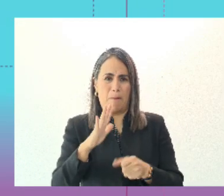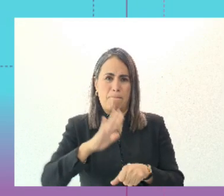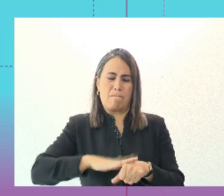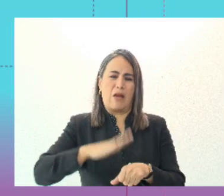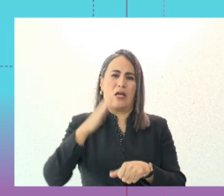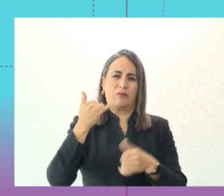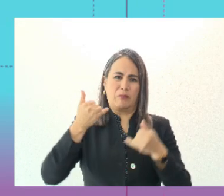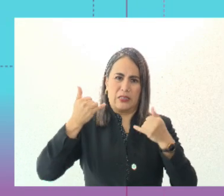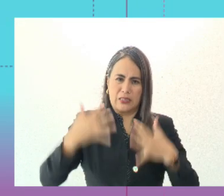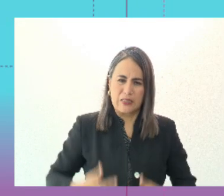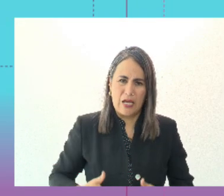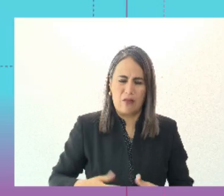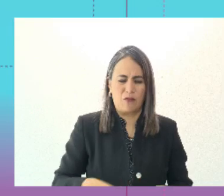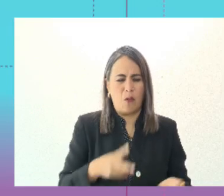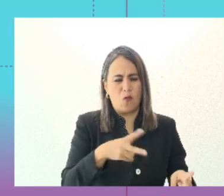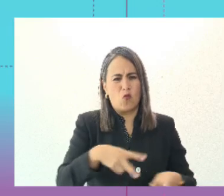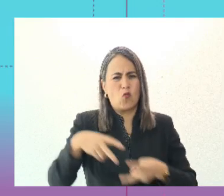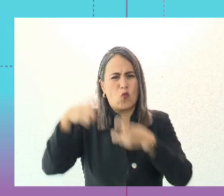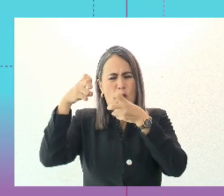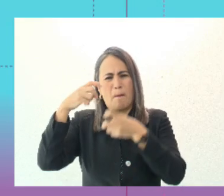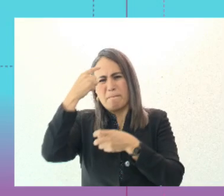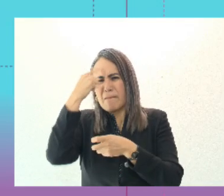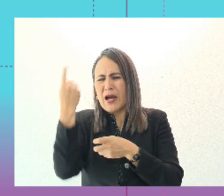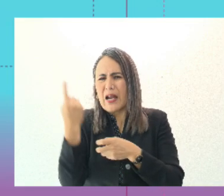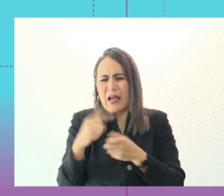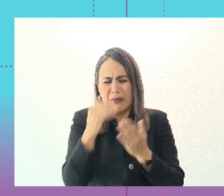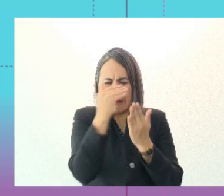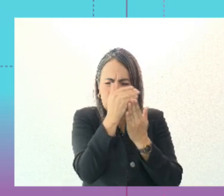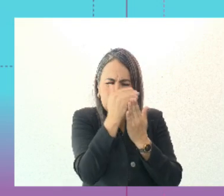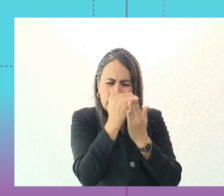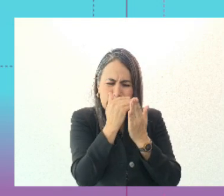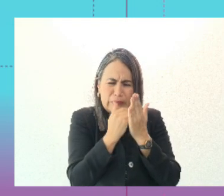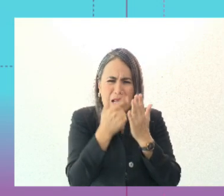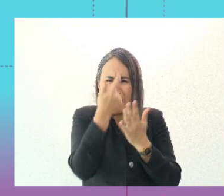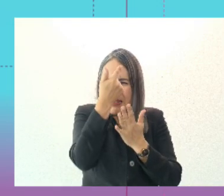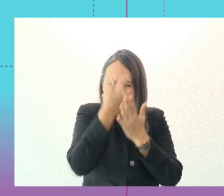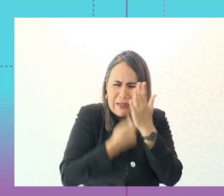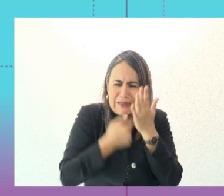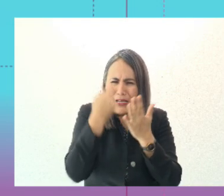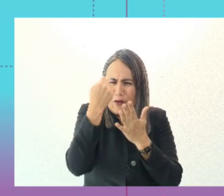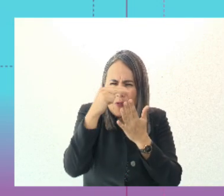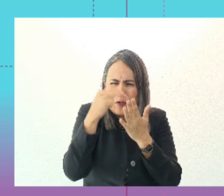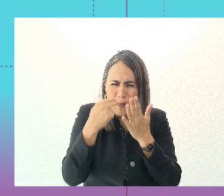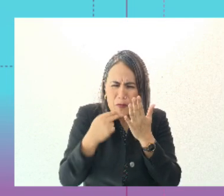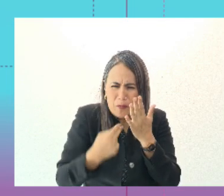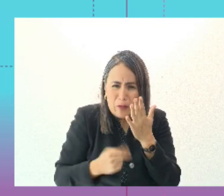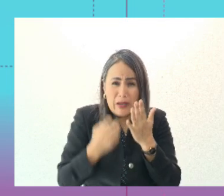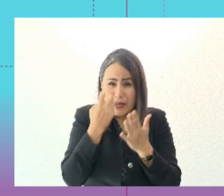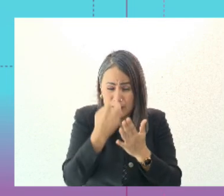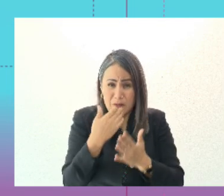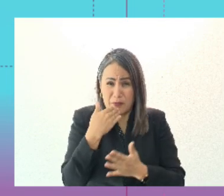subir inventarios cuando los inventarios, pues en dónde dice que el inventario tiene el título correcto?